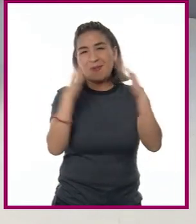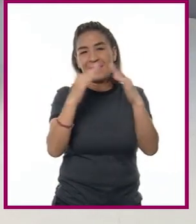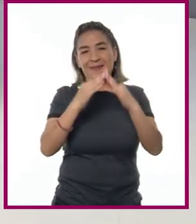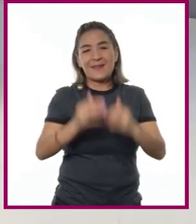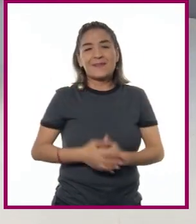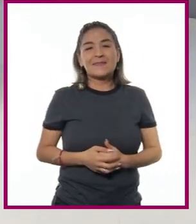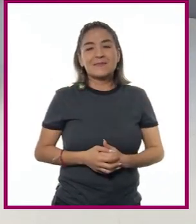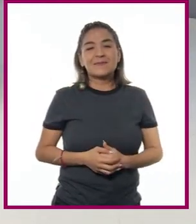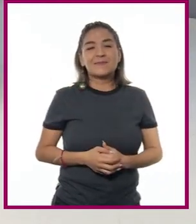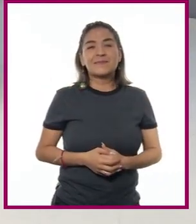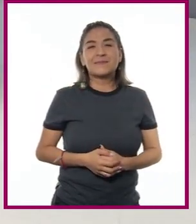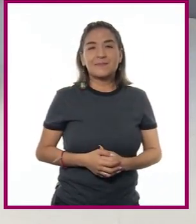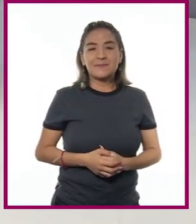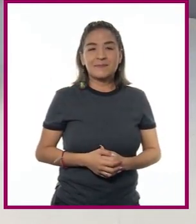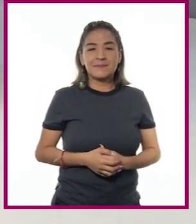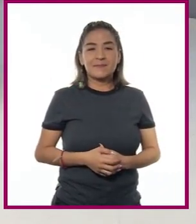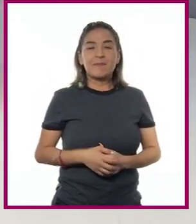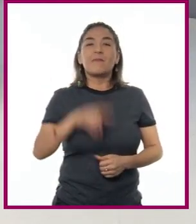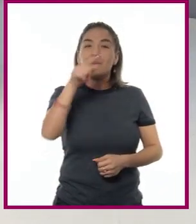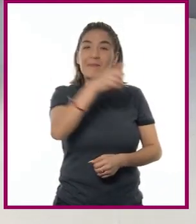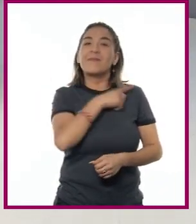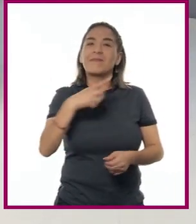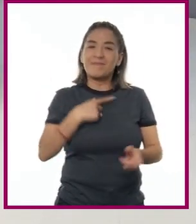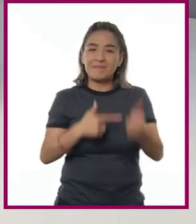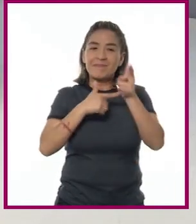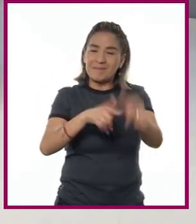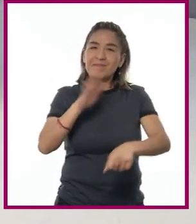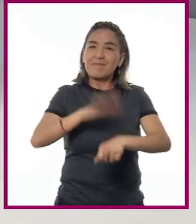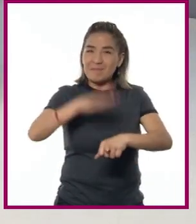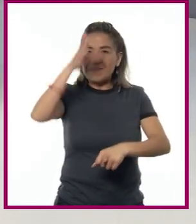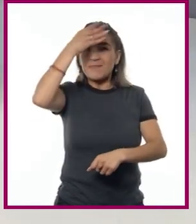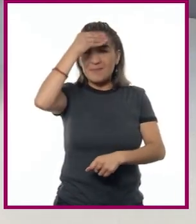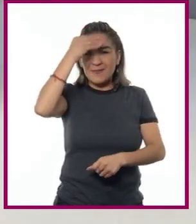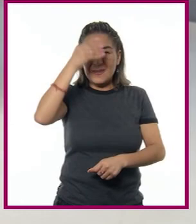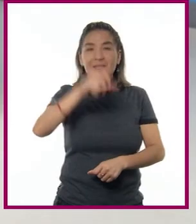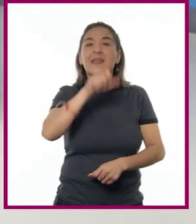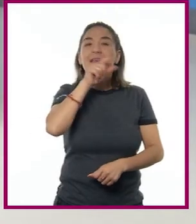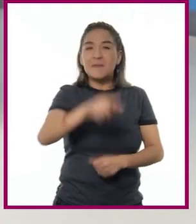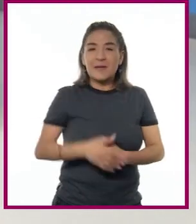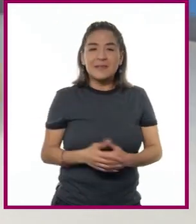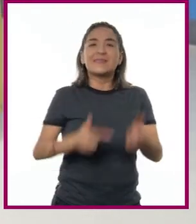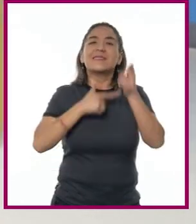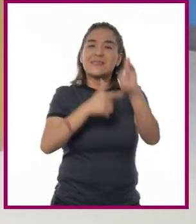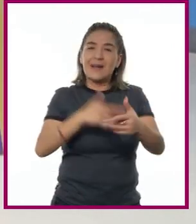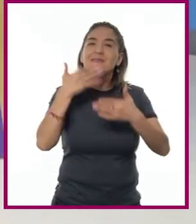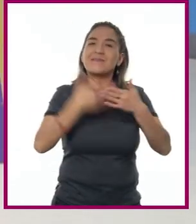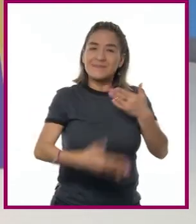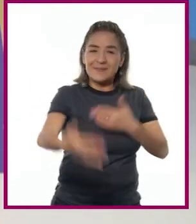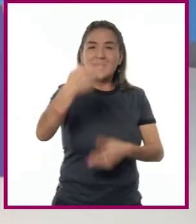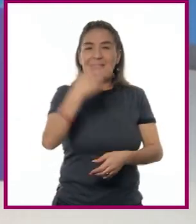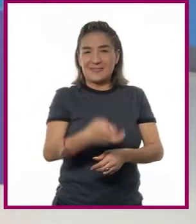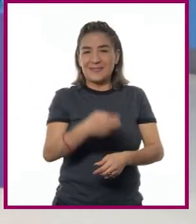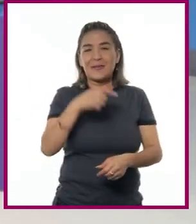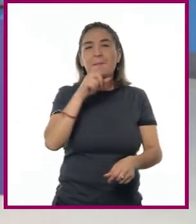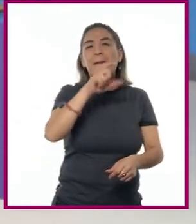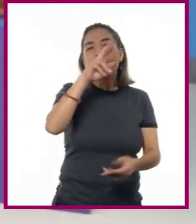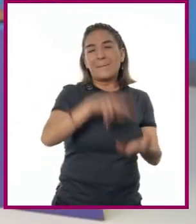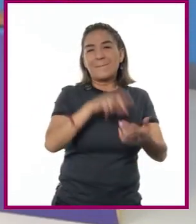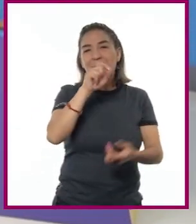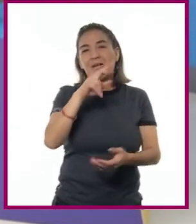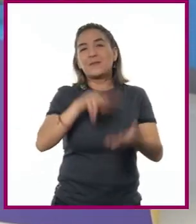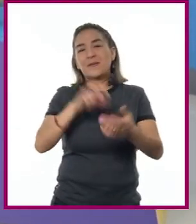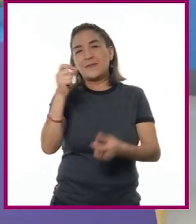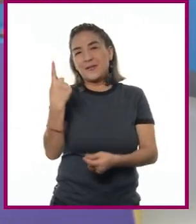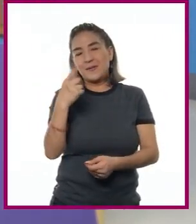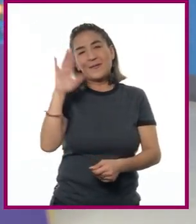en Casa. Les invito a que continúen aprendiendo y, por supuesto, a que sigamos adelante en este ciclo escolar.